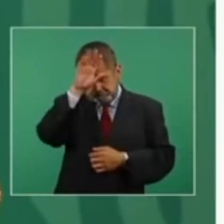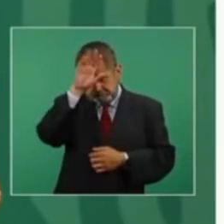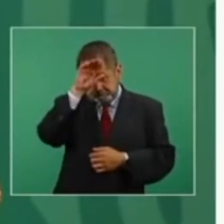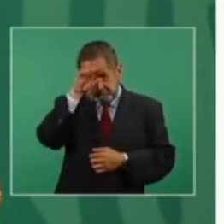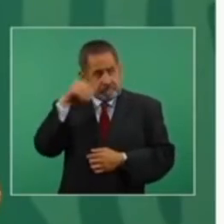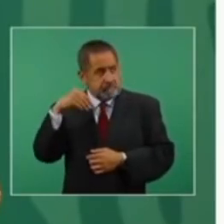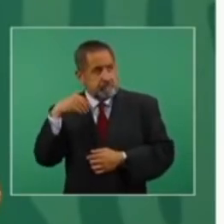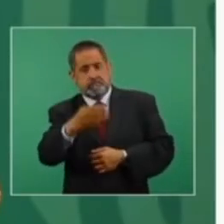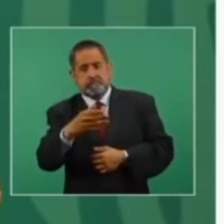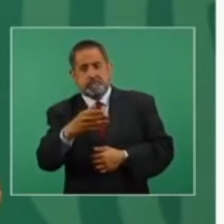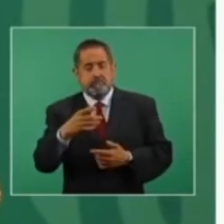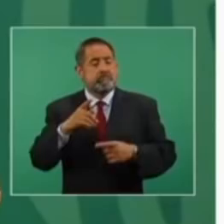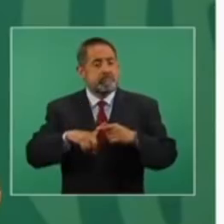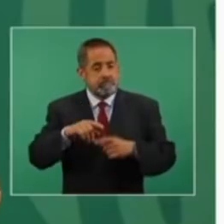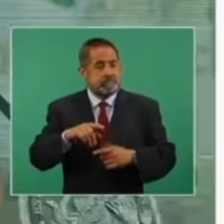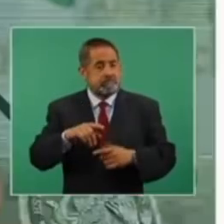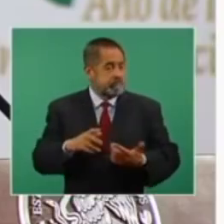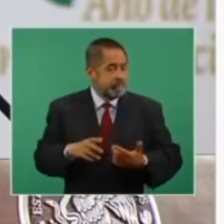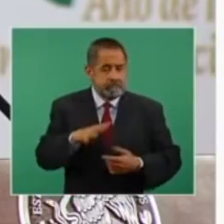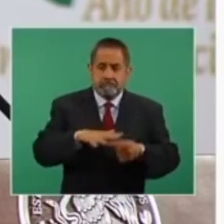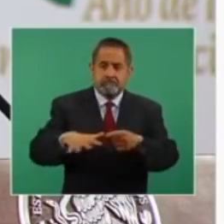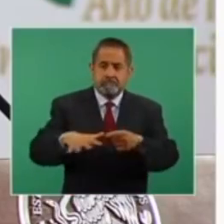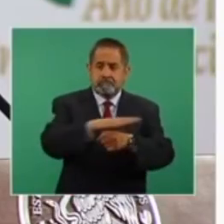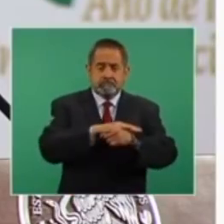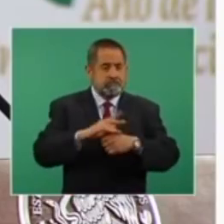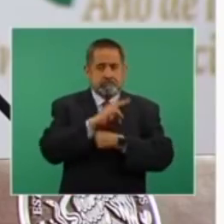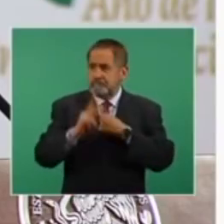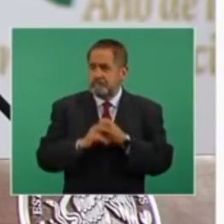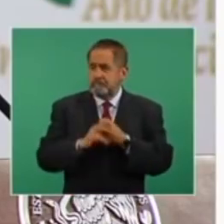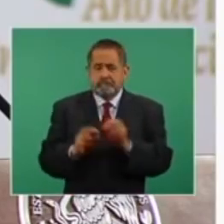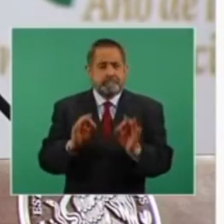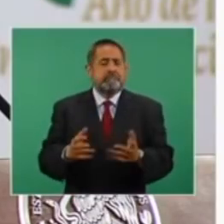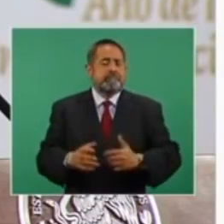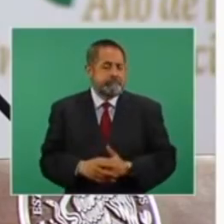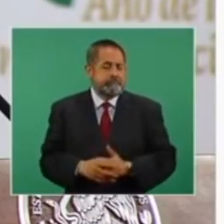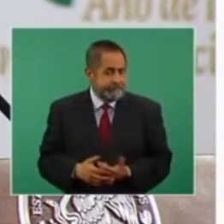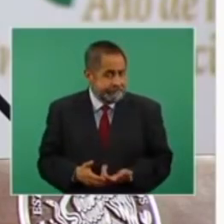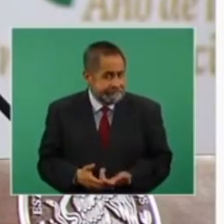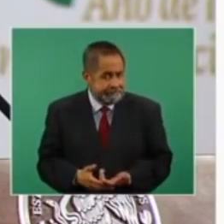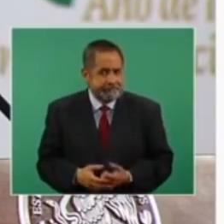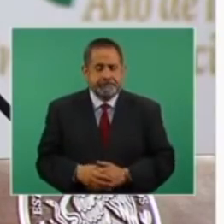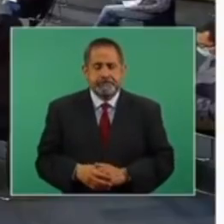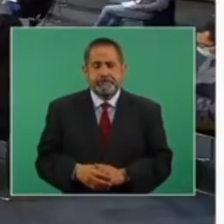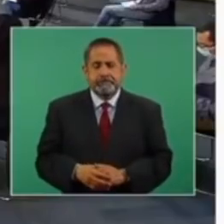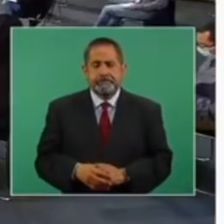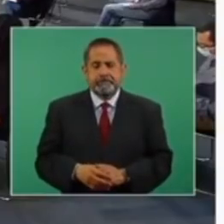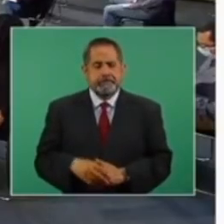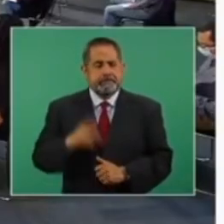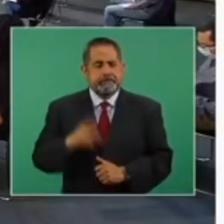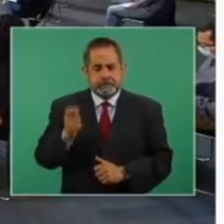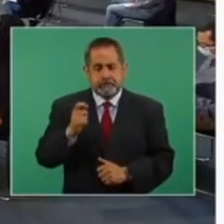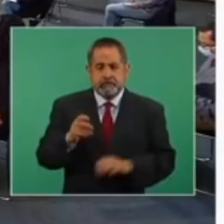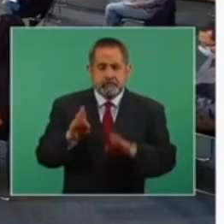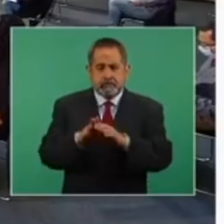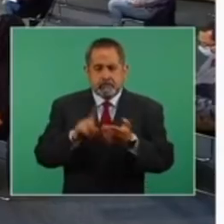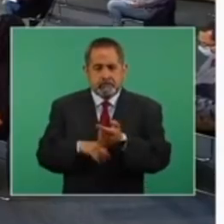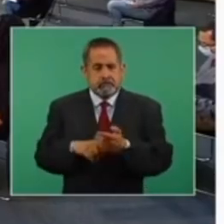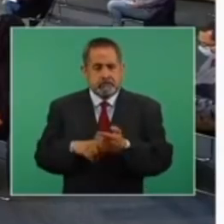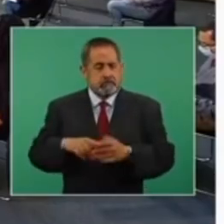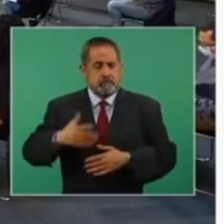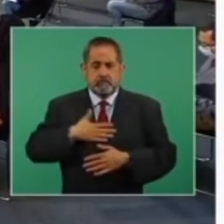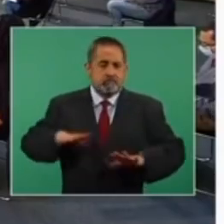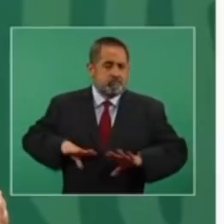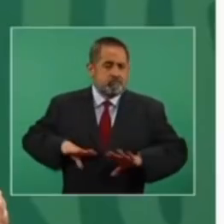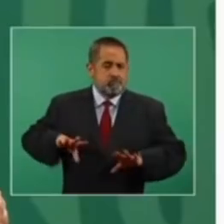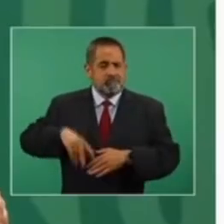la luz a todo el país. Entonces, es un asunto de interés